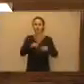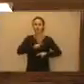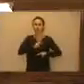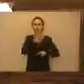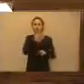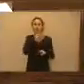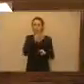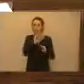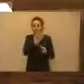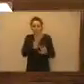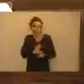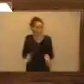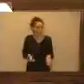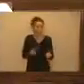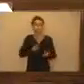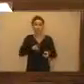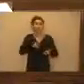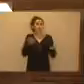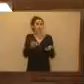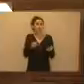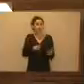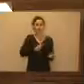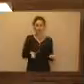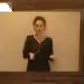que dar una respuesta, ¿no?